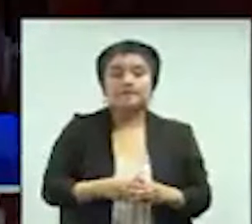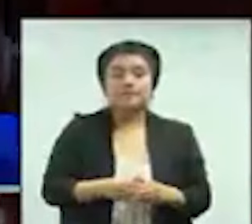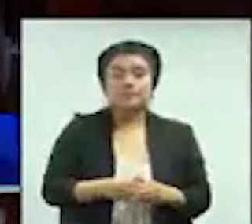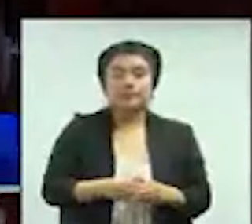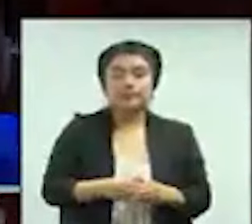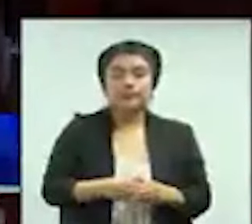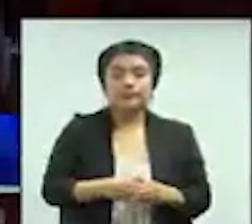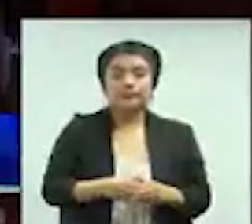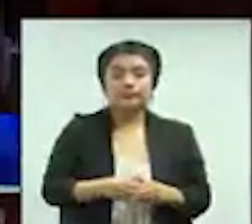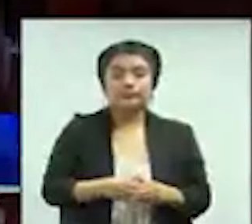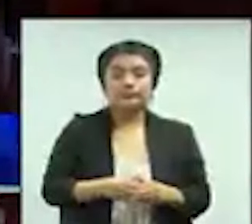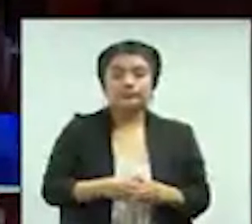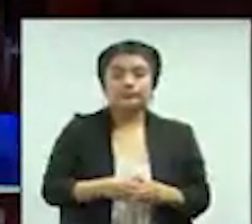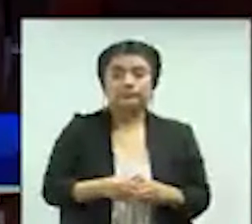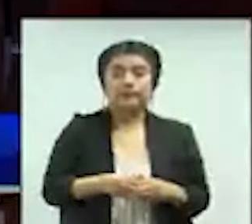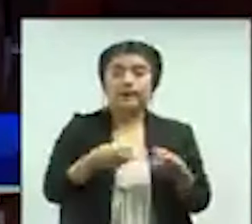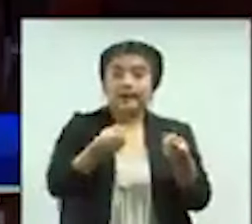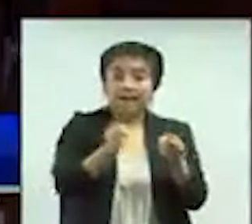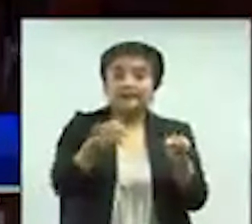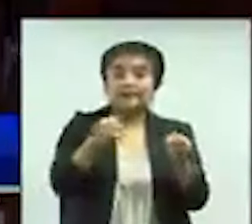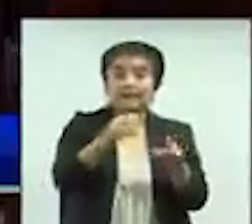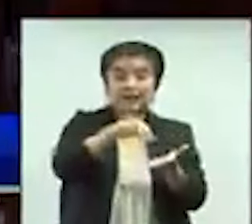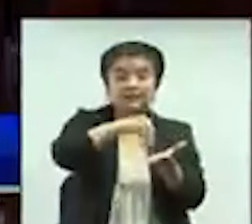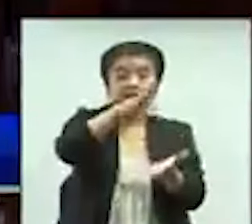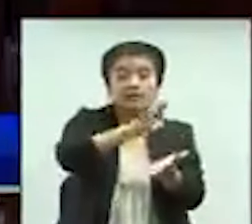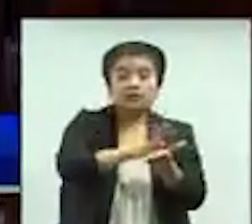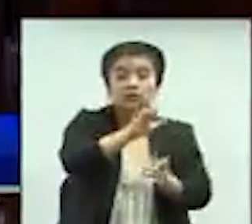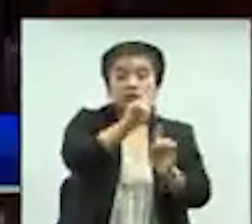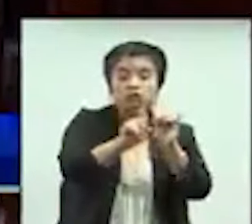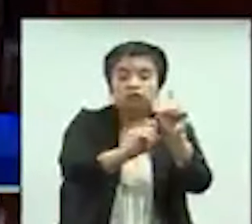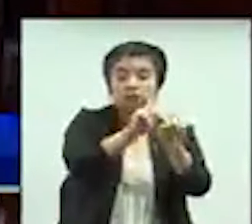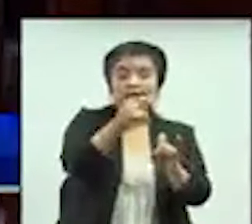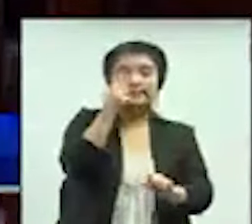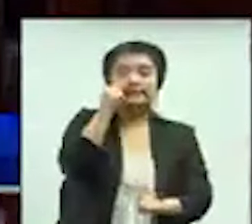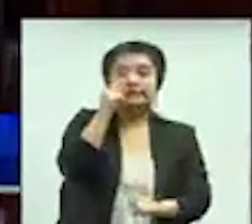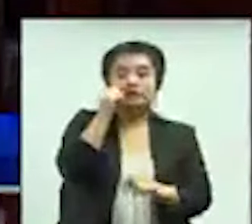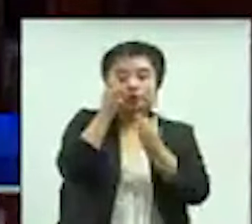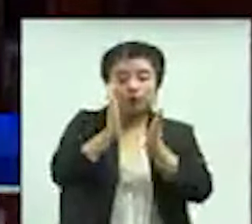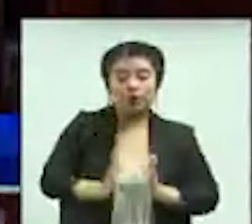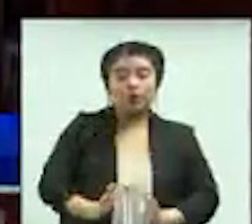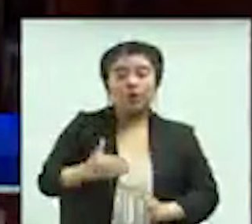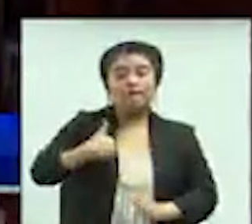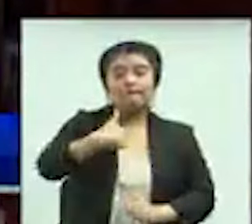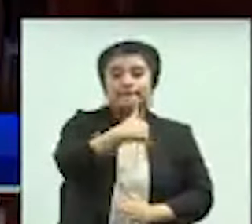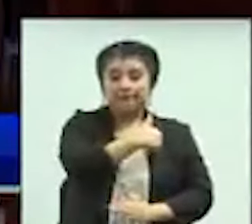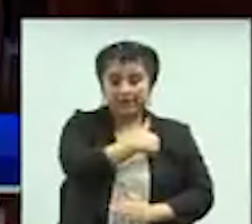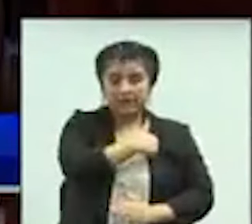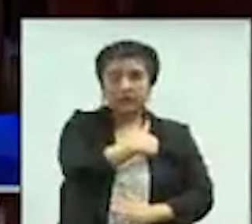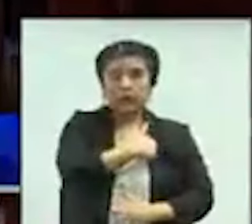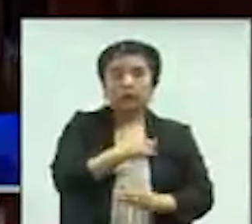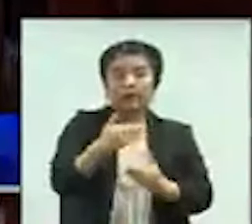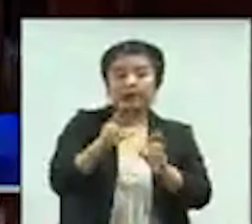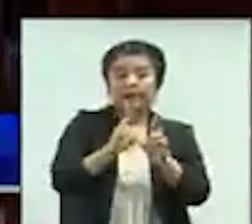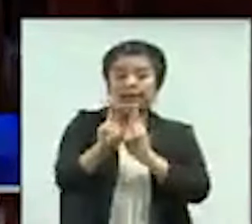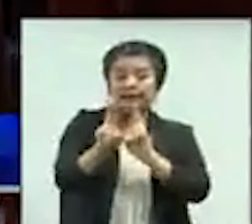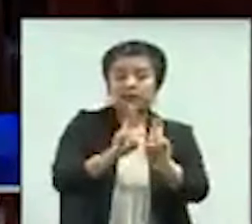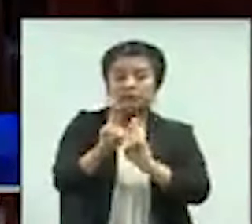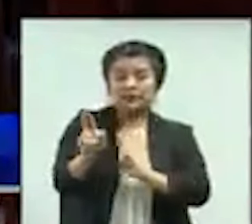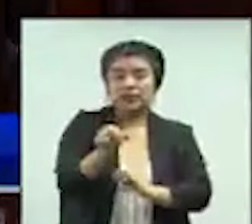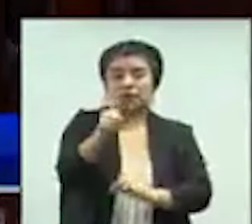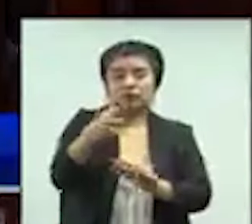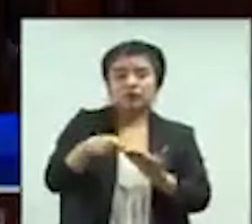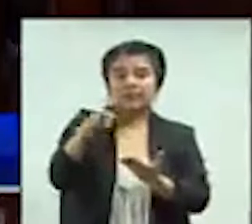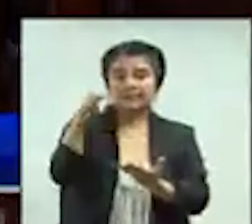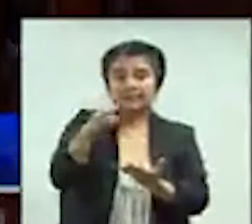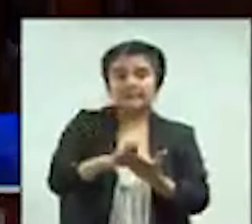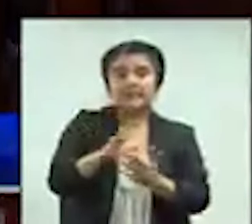hoy realizar la interpelación al señor ministro de Relaciones Exteriores, precisamente por un